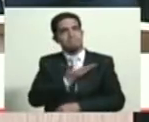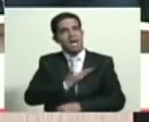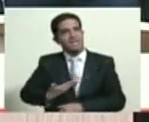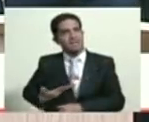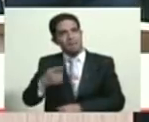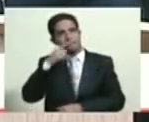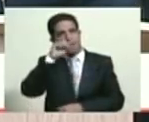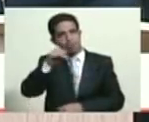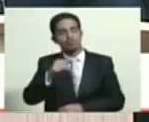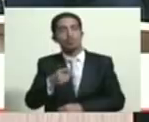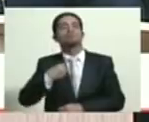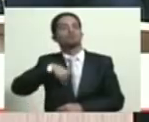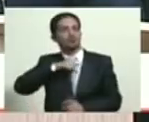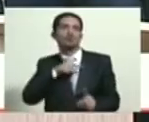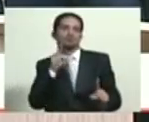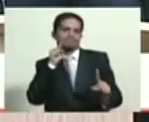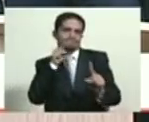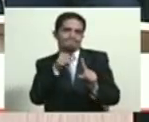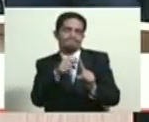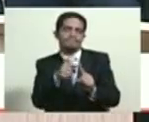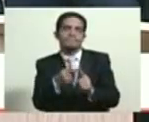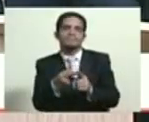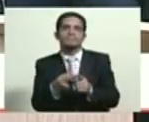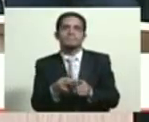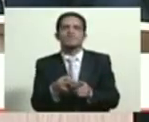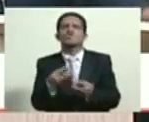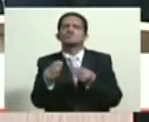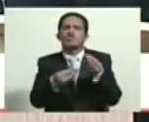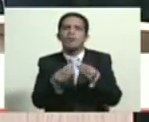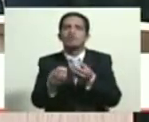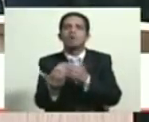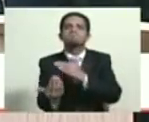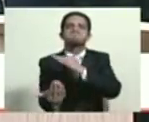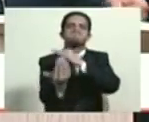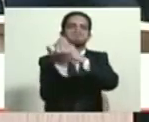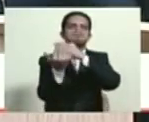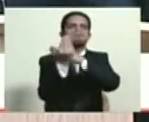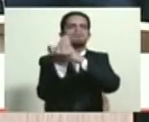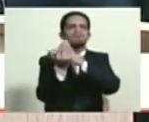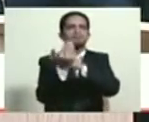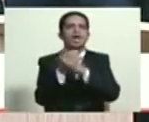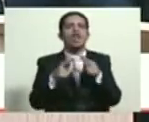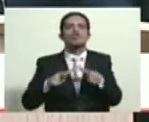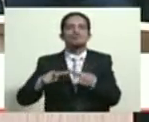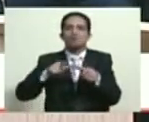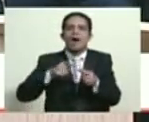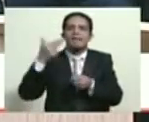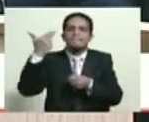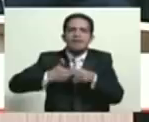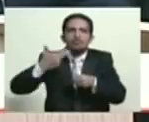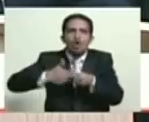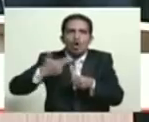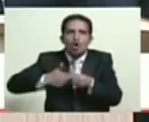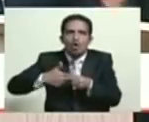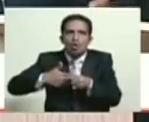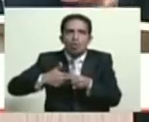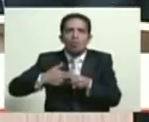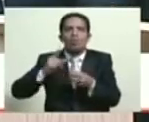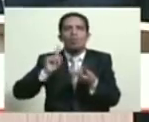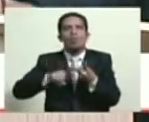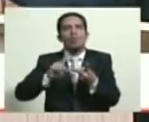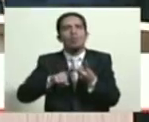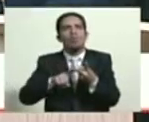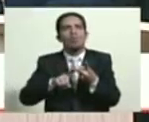vamos. A blindar nuestro sistema eléctrico nacional, nuestras instalaciones petroleras. A